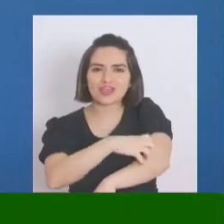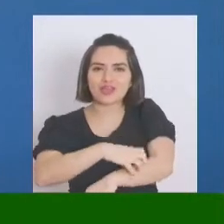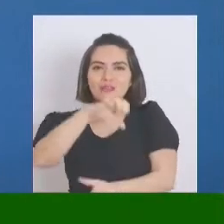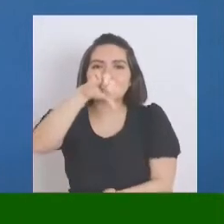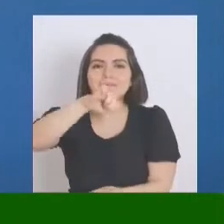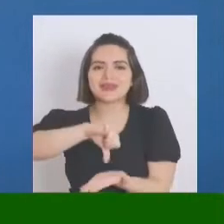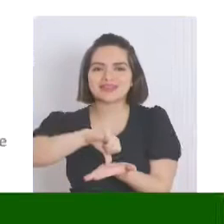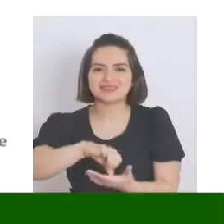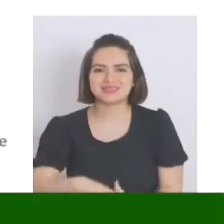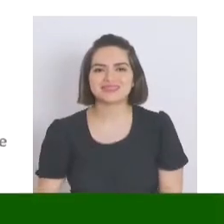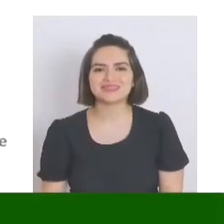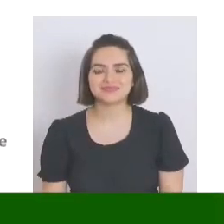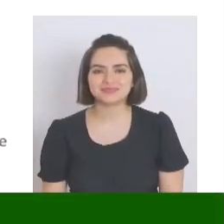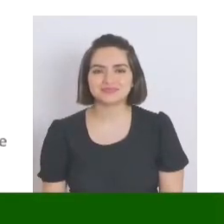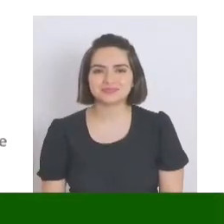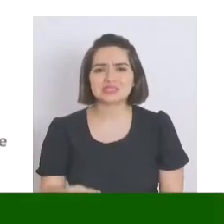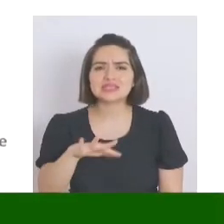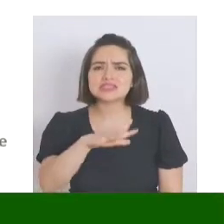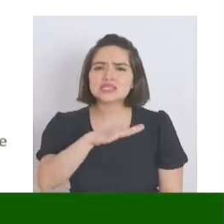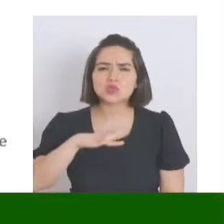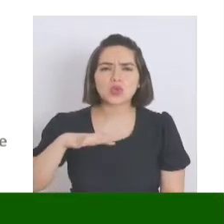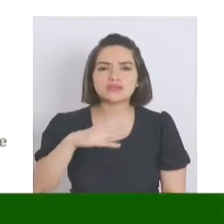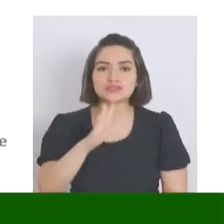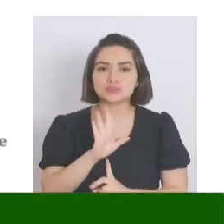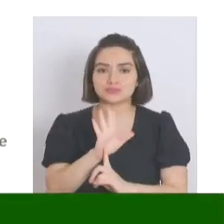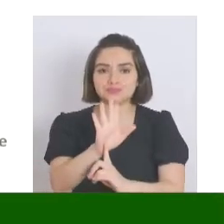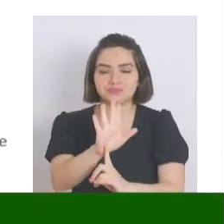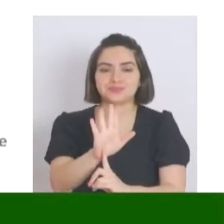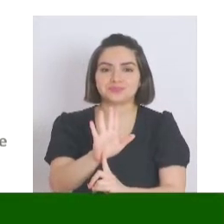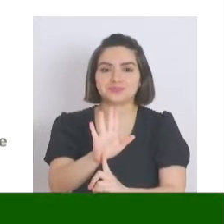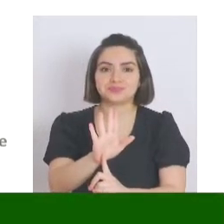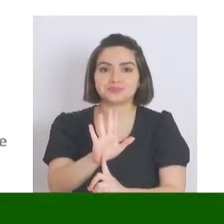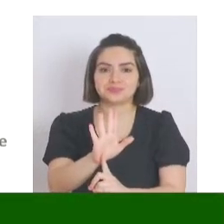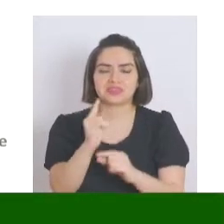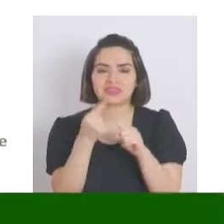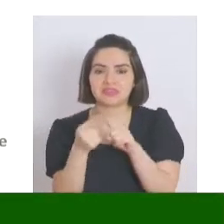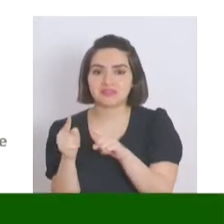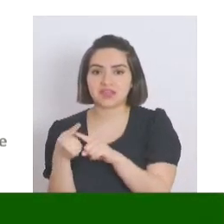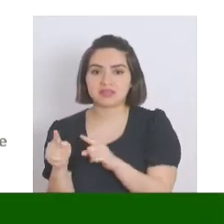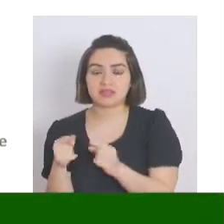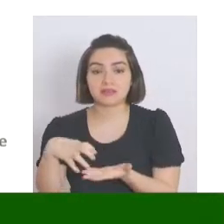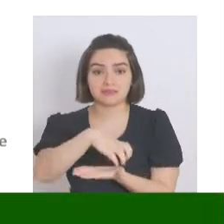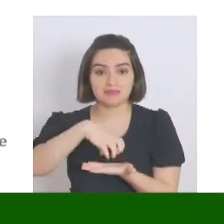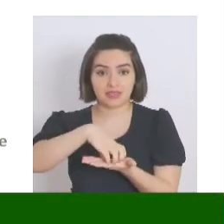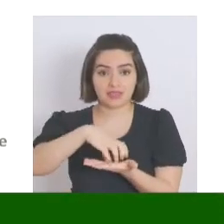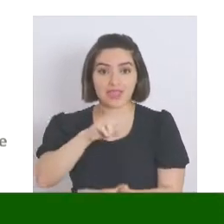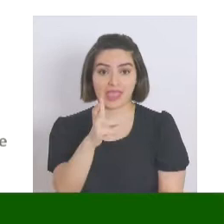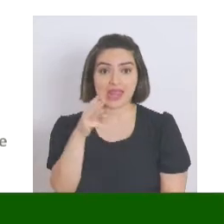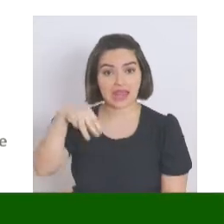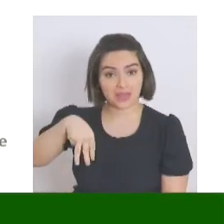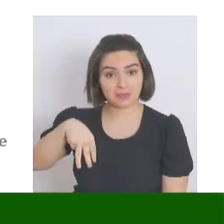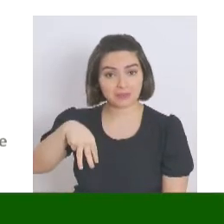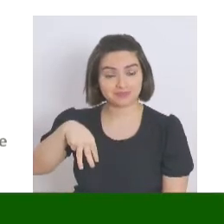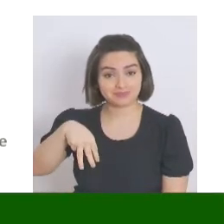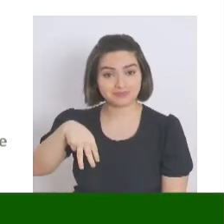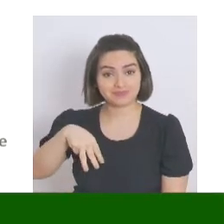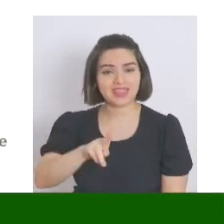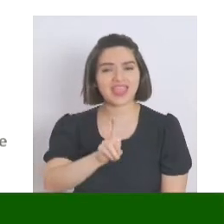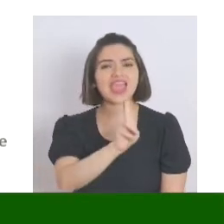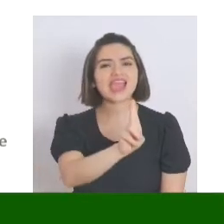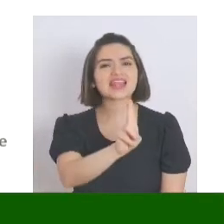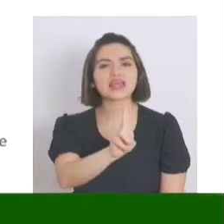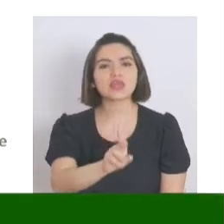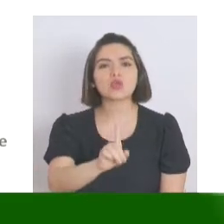país. Esta situación disímil muestra que para la región metropolitana, por ejemplo, el R es